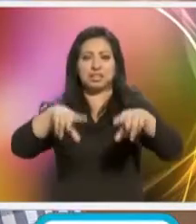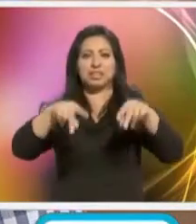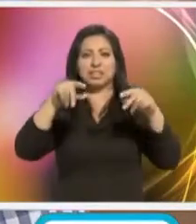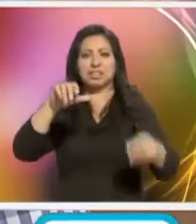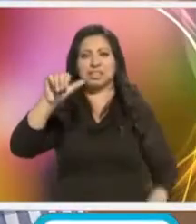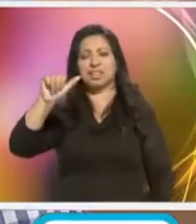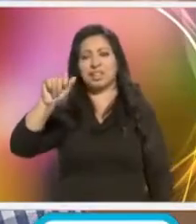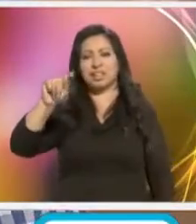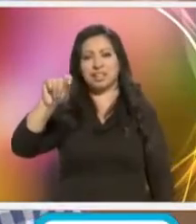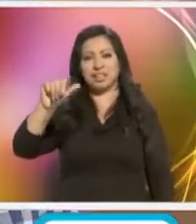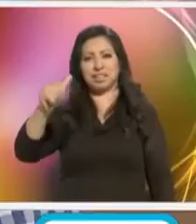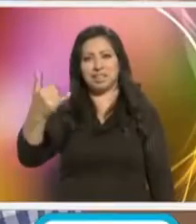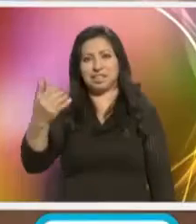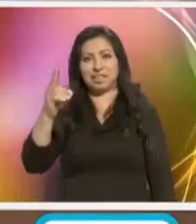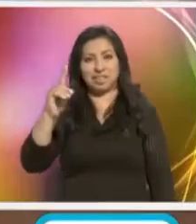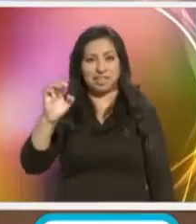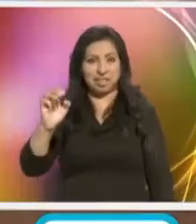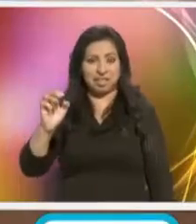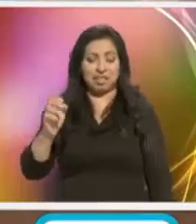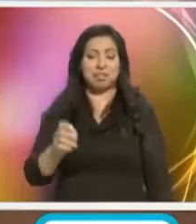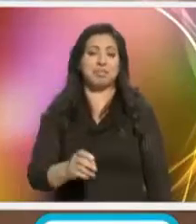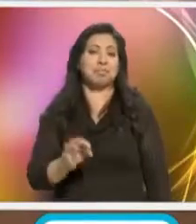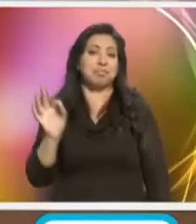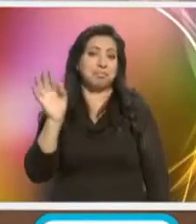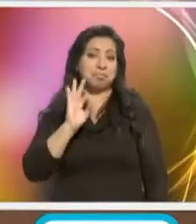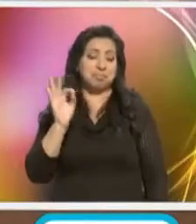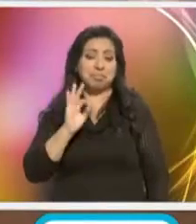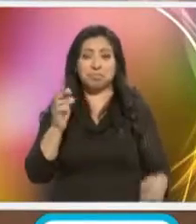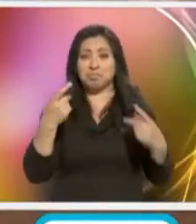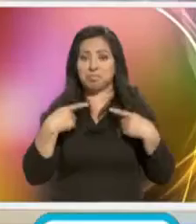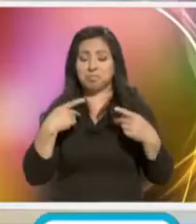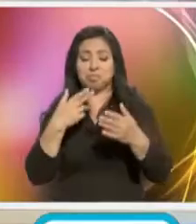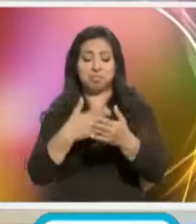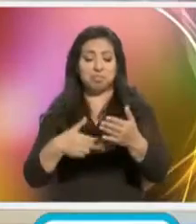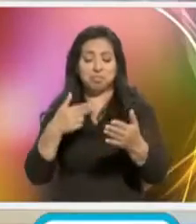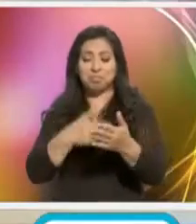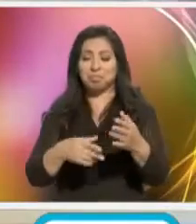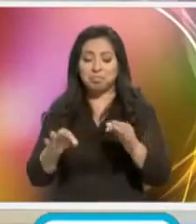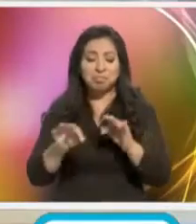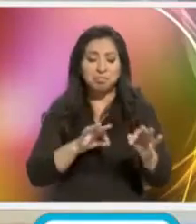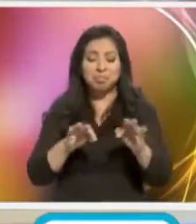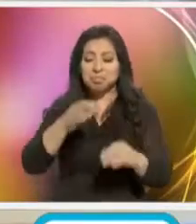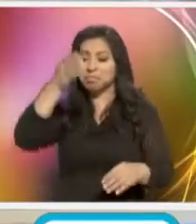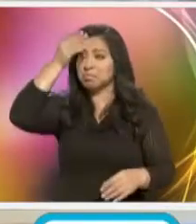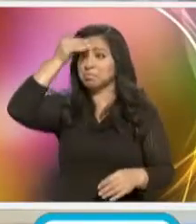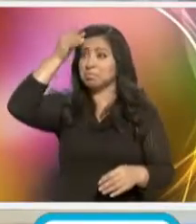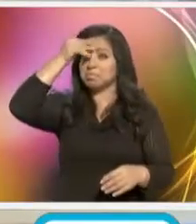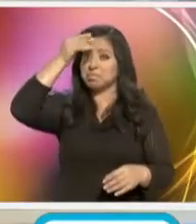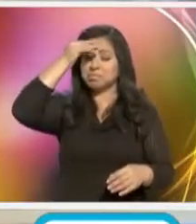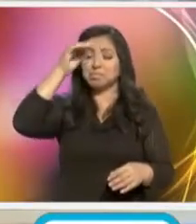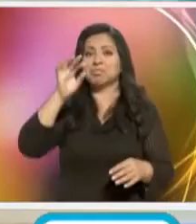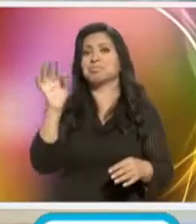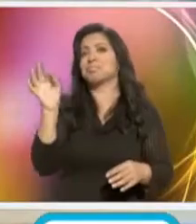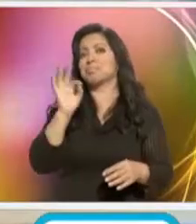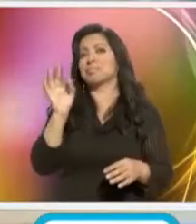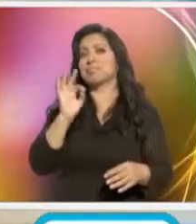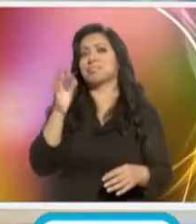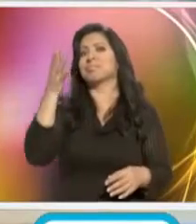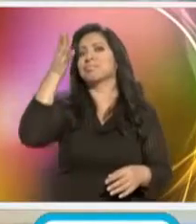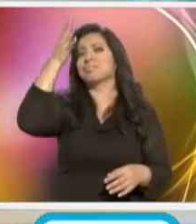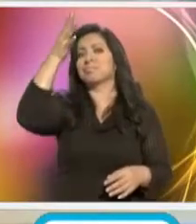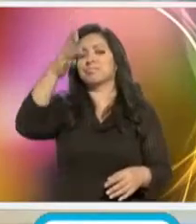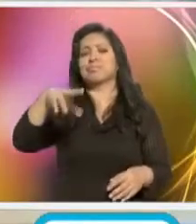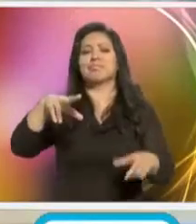bien en estos talleres, pues ya te echaron el ojo y te contratan. Exacto. ¿No? Pues sí, justo es eso, ¿no? La idea, pues, es que crear